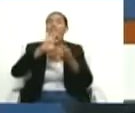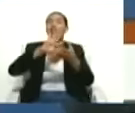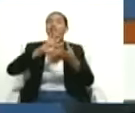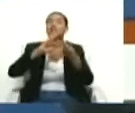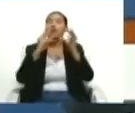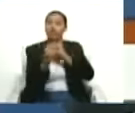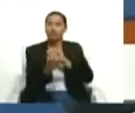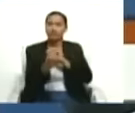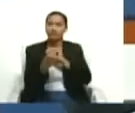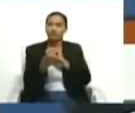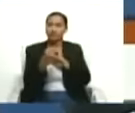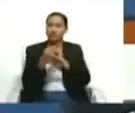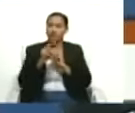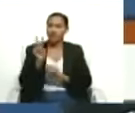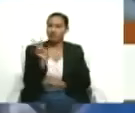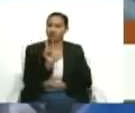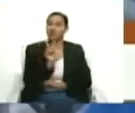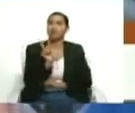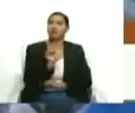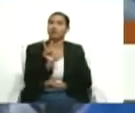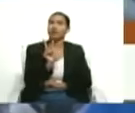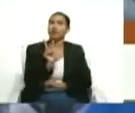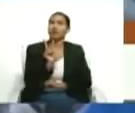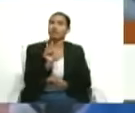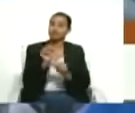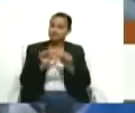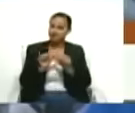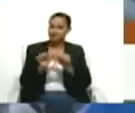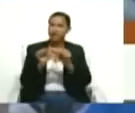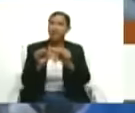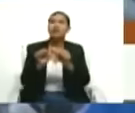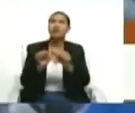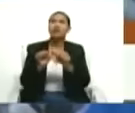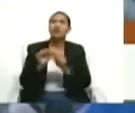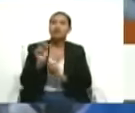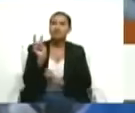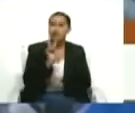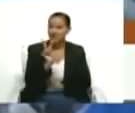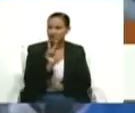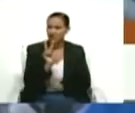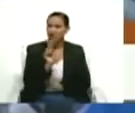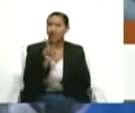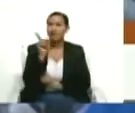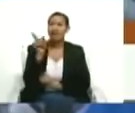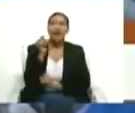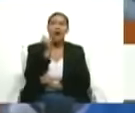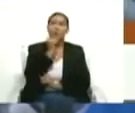más nunca el resurgir de expresiones de facciones fascistas,